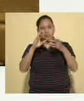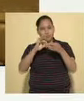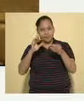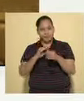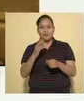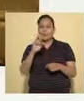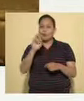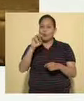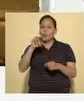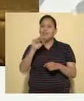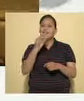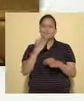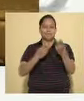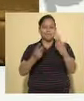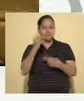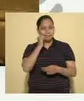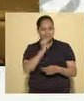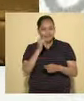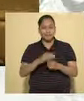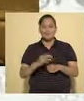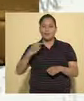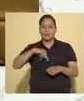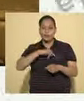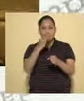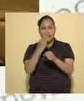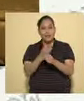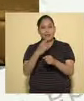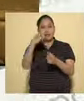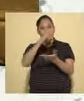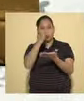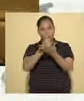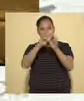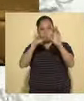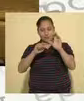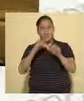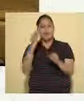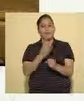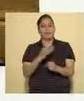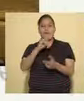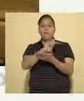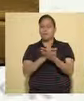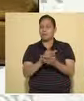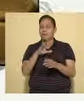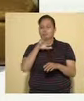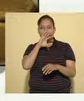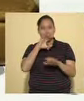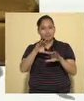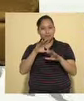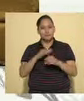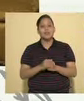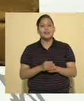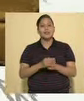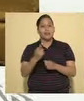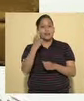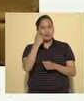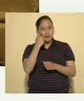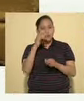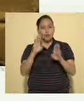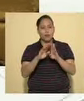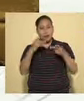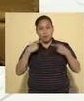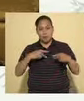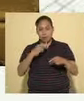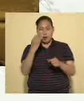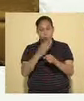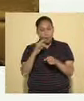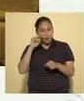Wendy, bienvenida. Gracias. Estamos en tus ciudades, en este programa maravilloso. Y bueno, para toda la gente que nos